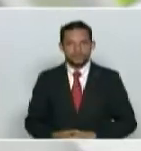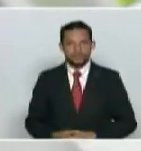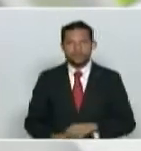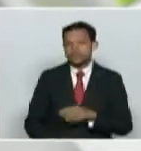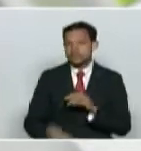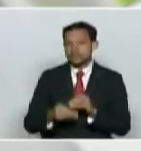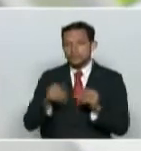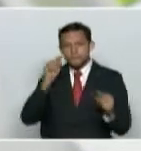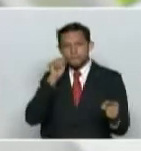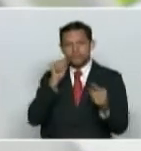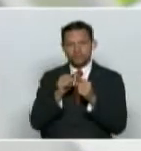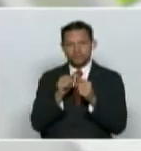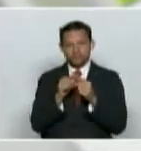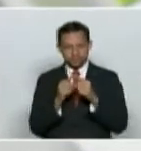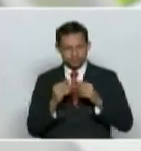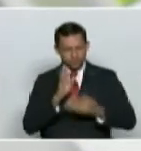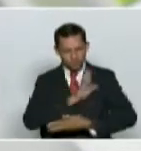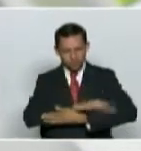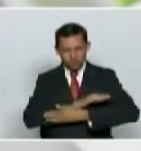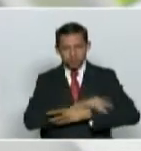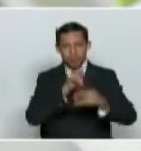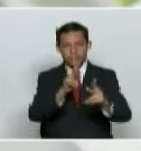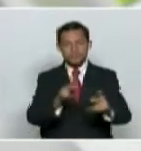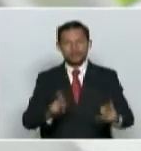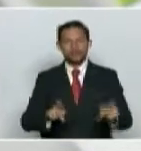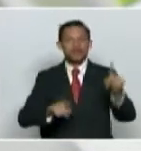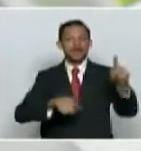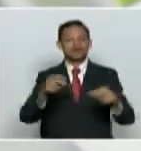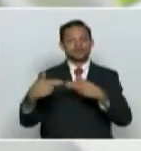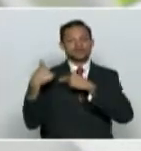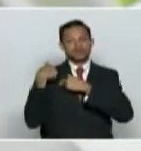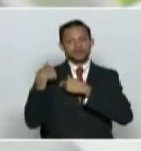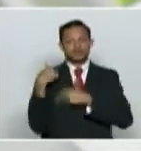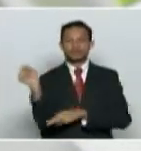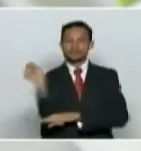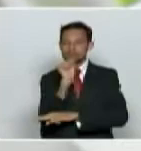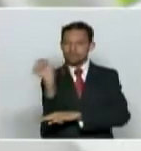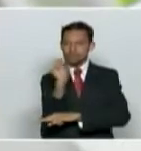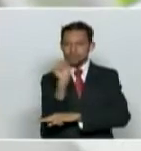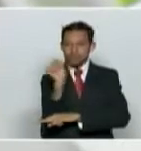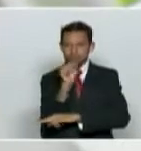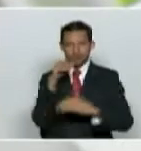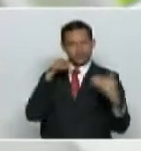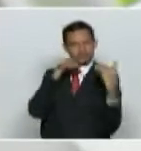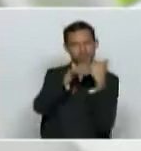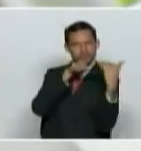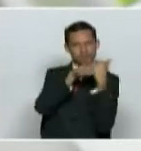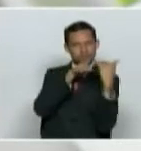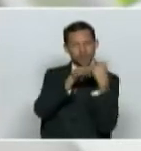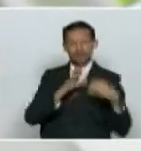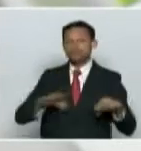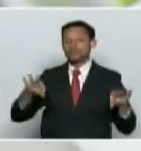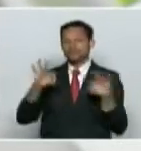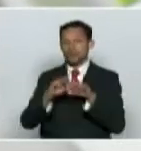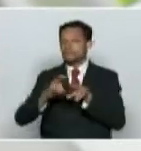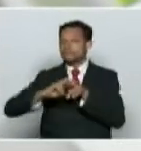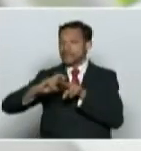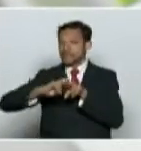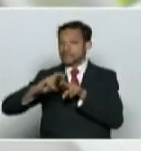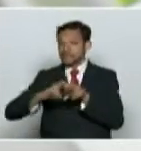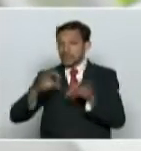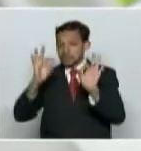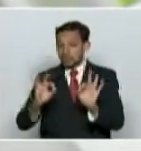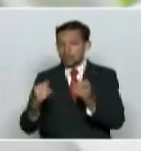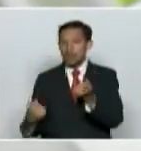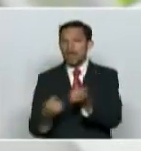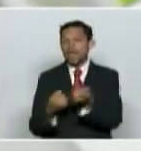Con el propósito de generar conciencia en todos nuestros ciudadanos, aquellos que tienen bajo la responsabilidad la conducción de los vehículos, en Manizales se lanzó la